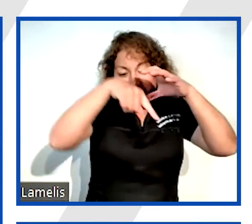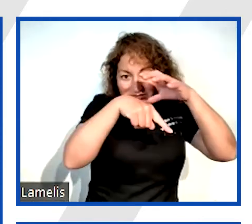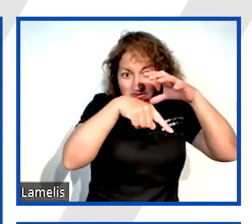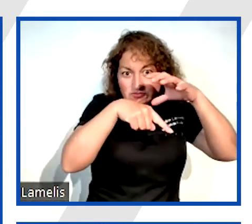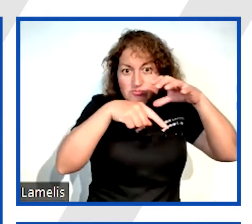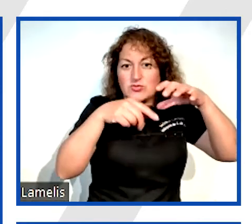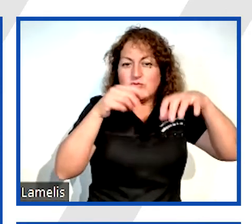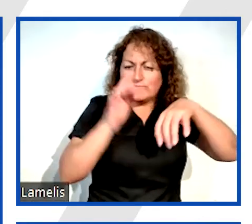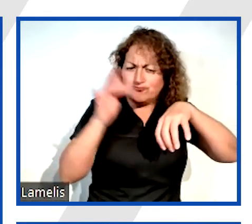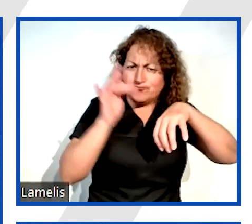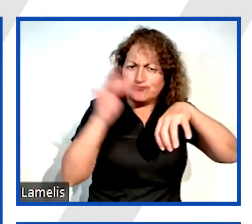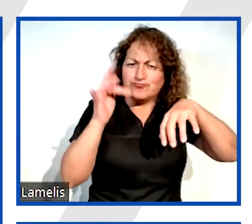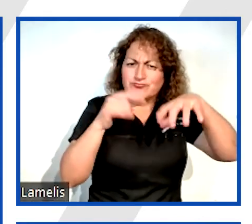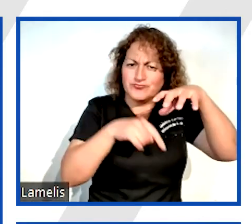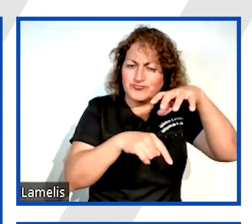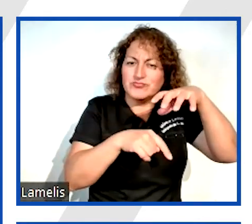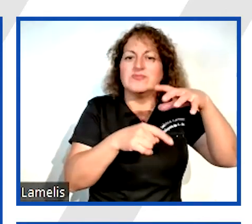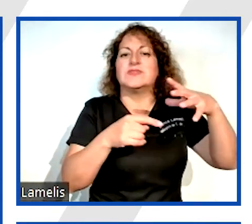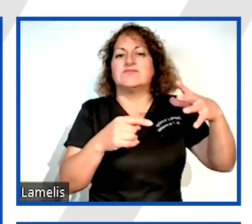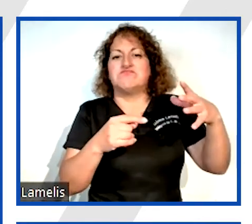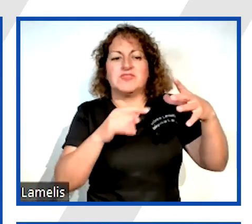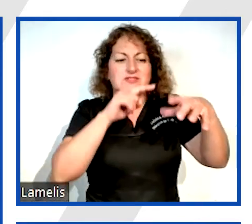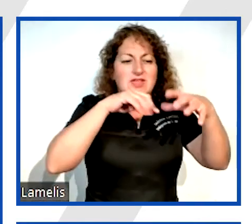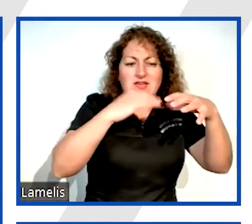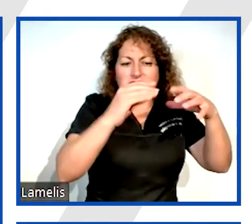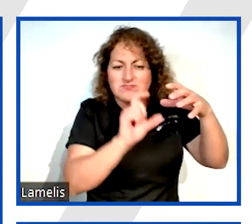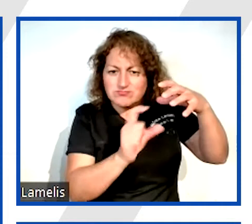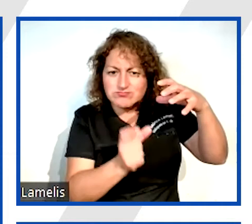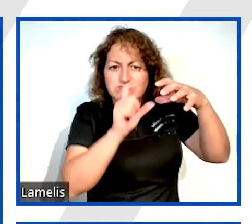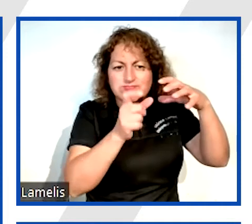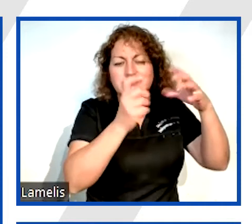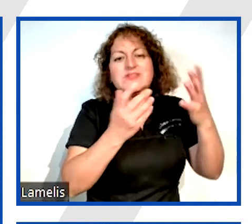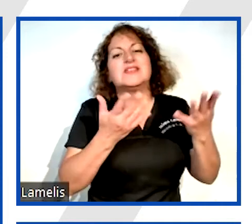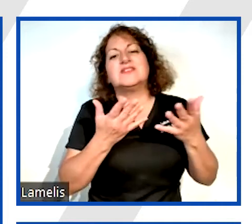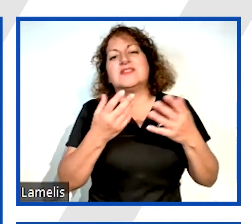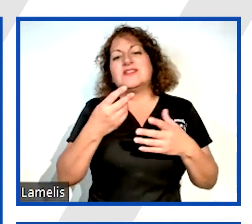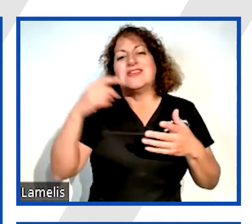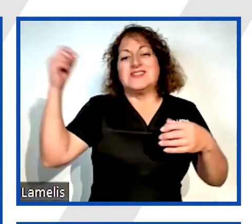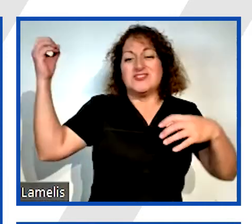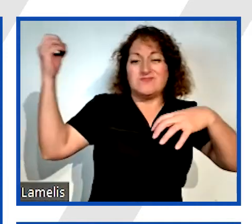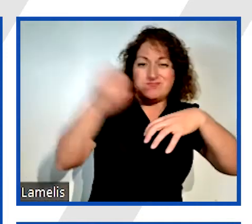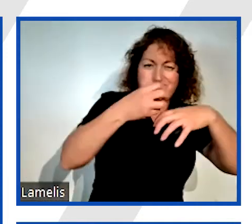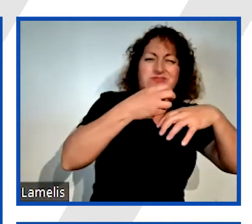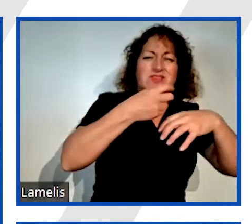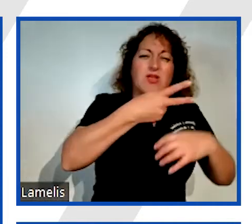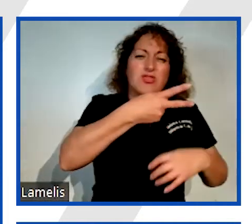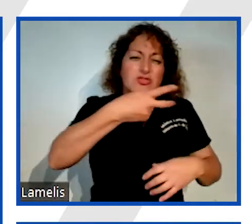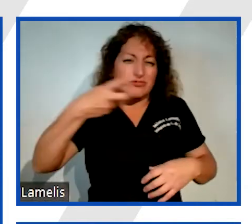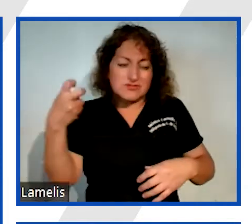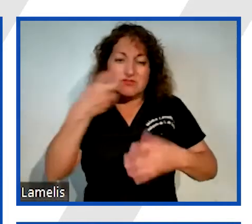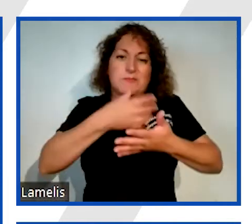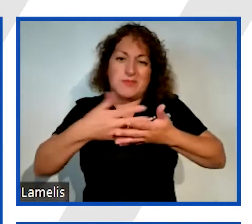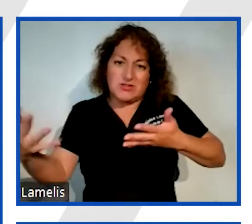entonces es importante verdad esta está este choque de 200 millones de años de diferentes cosas que nos cayeron en el